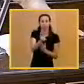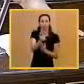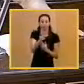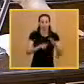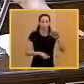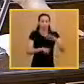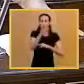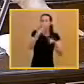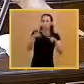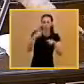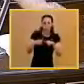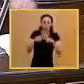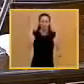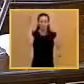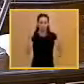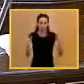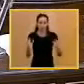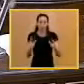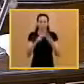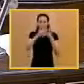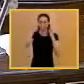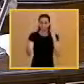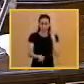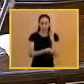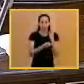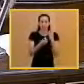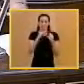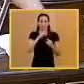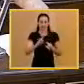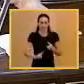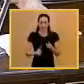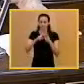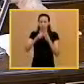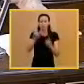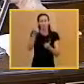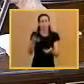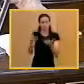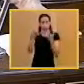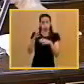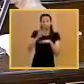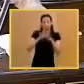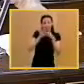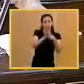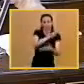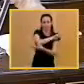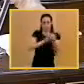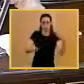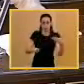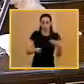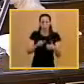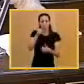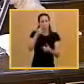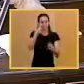una política forestal diversificada y una política energética beneficiosa para Galicia, empeños del